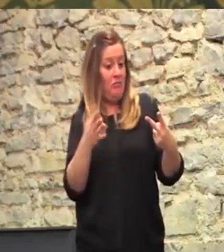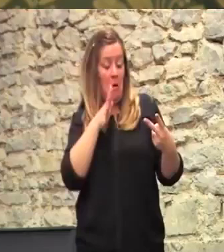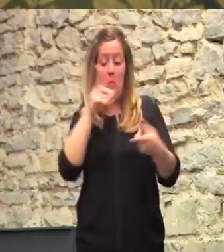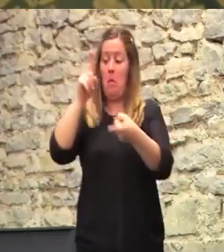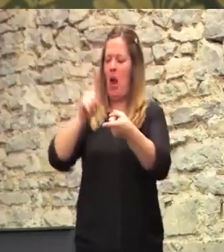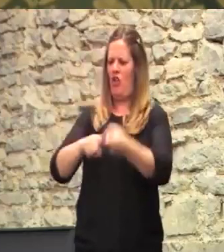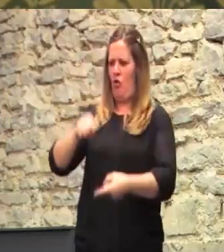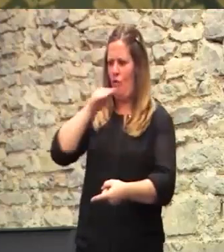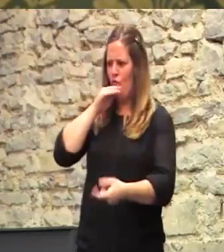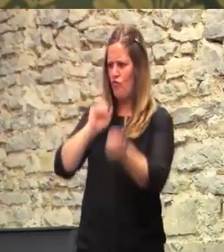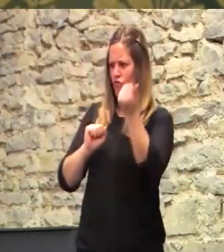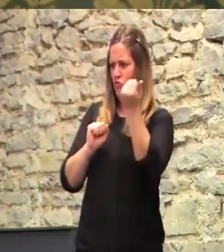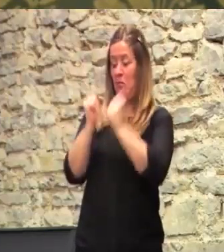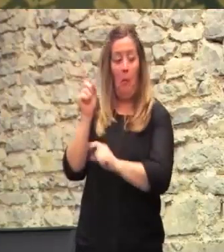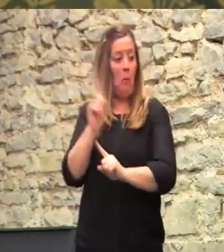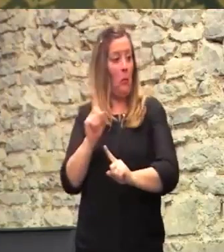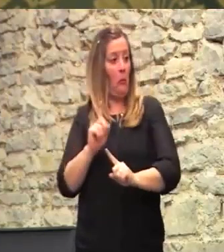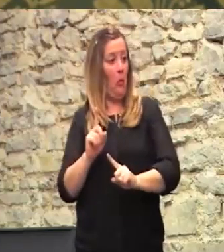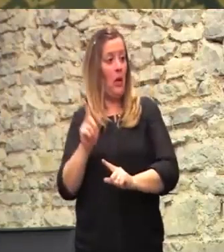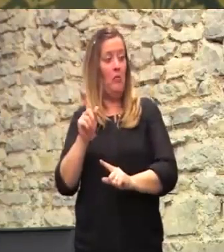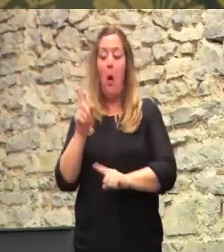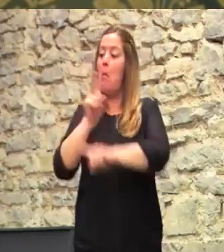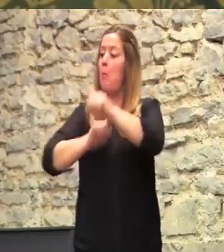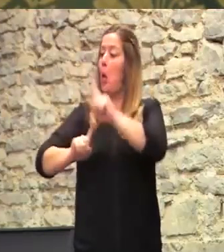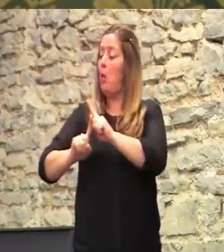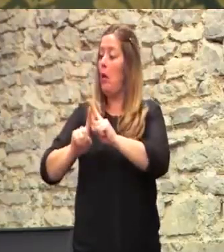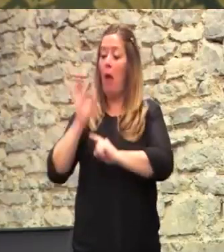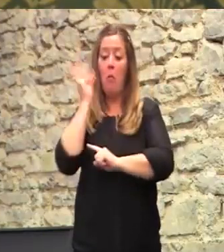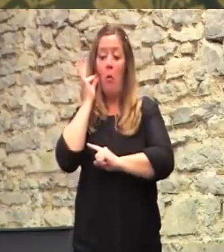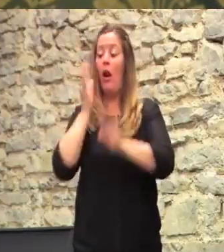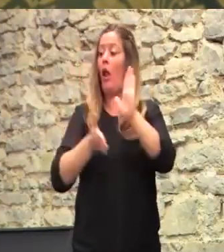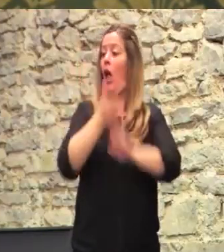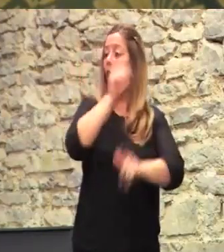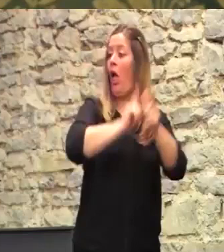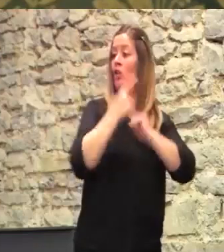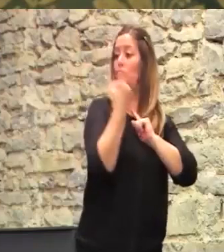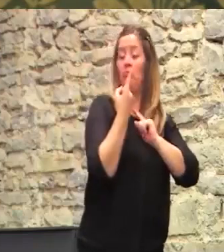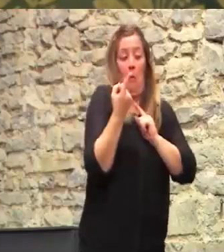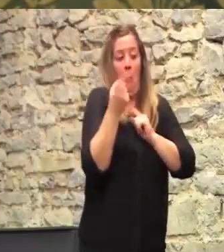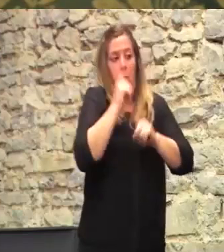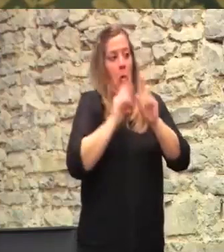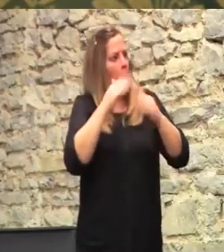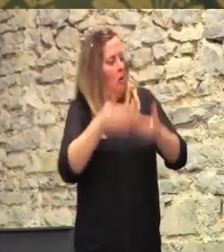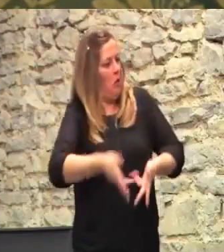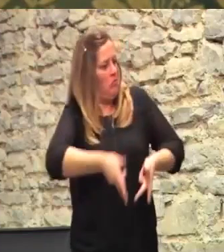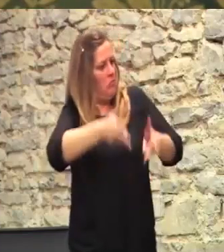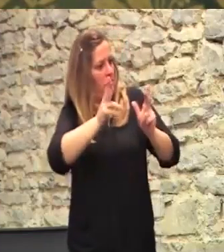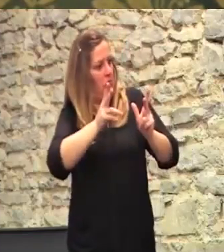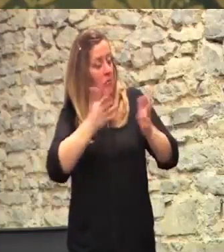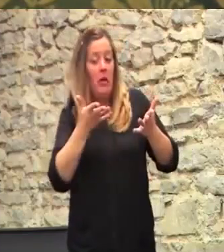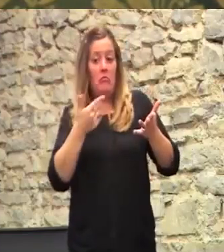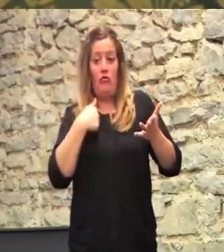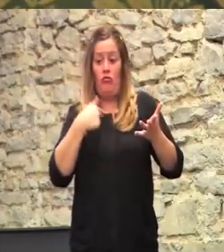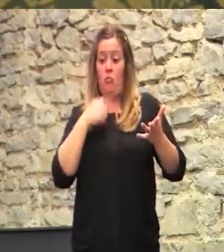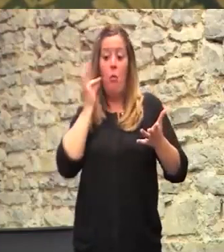enojaba ni tenía ningún inconveniente de que ella se fuera sin él era elegir ir si tenía que ir sola